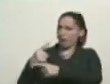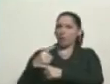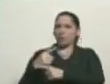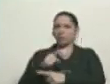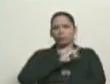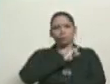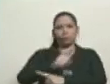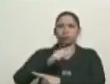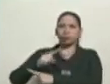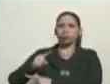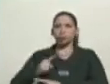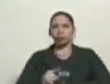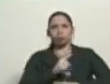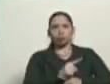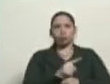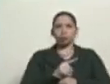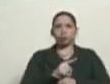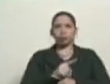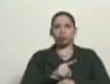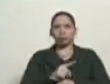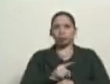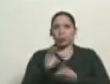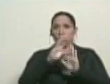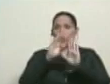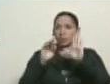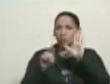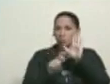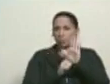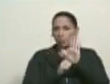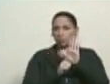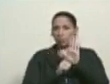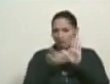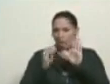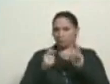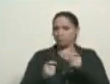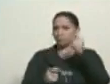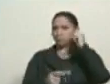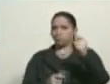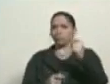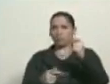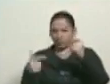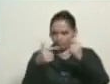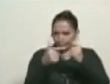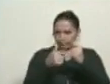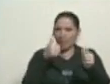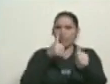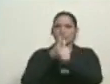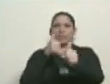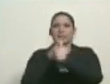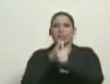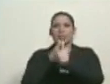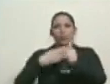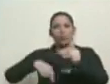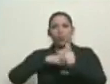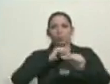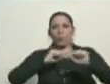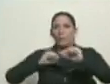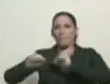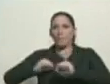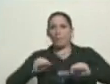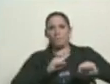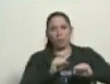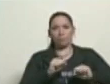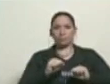asistiéndonos en nuestro accionar. La Constitución estará allí asistiéndonos en nuestro accionar. Así pues